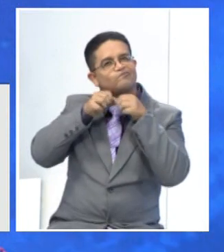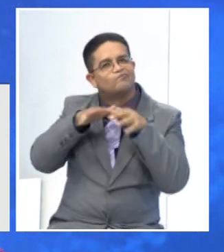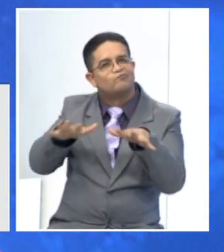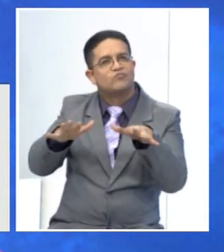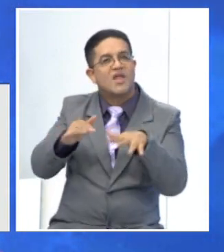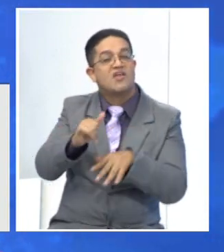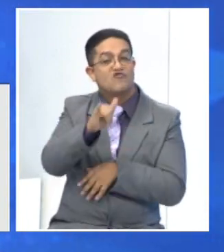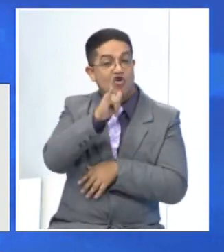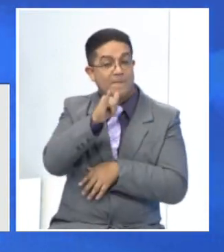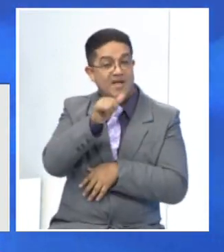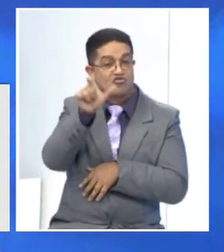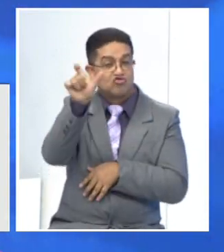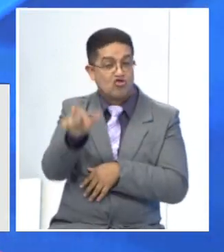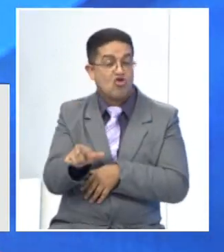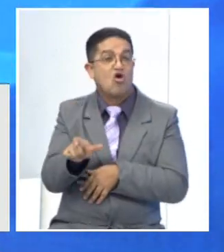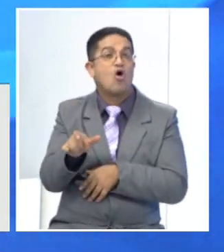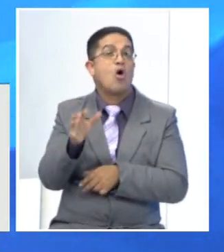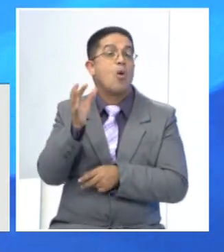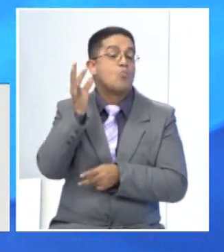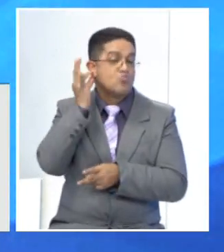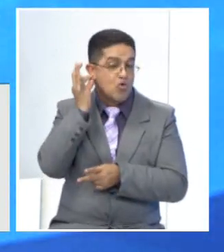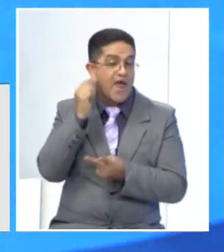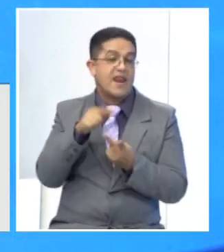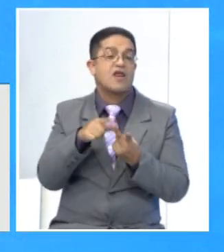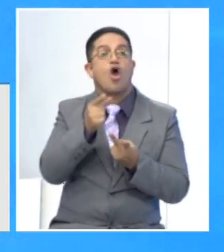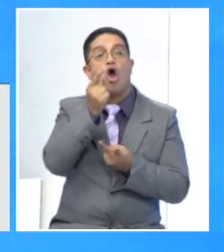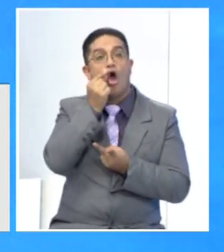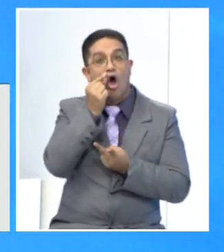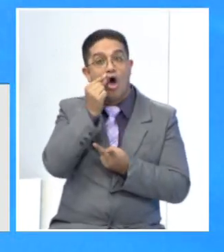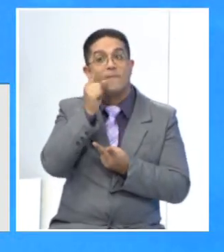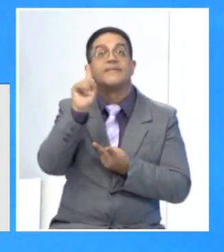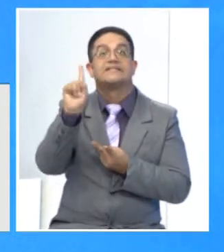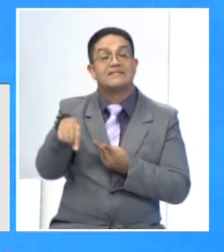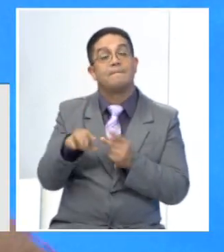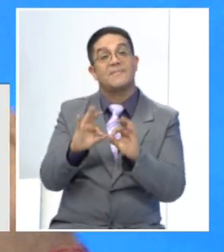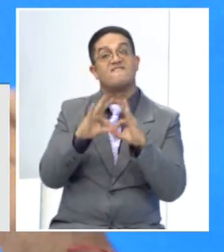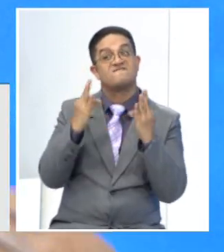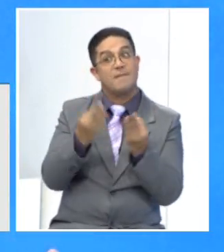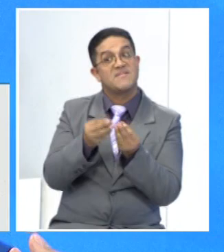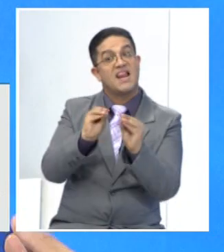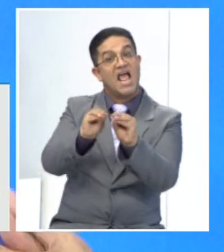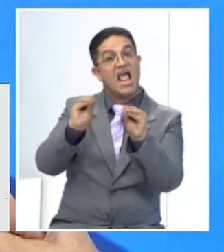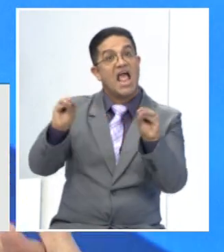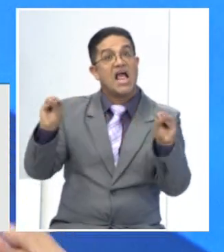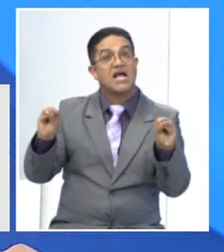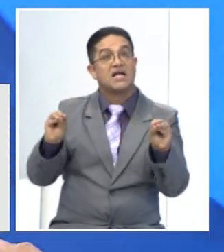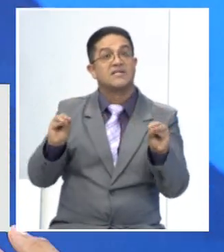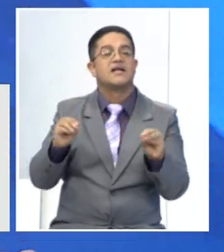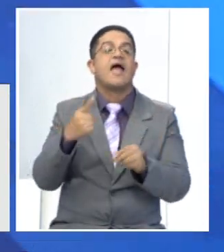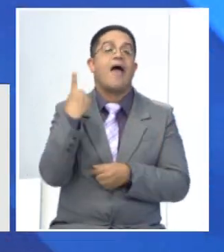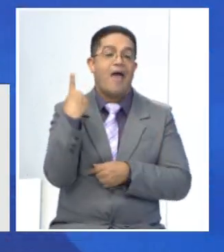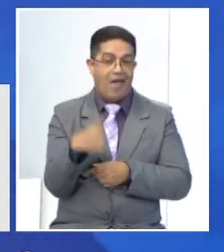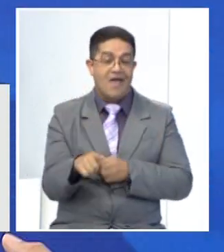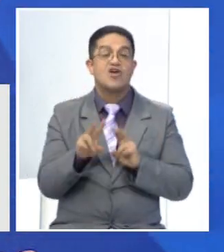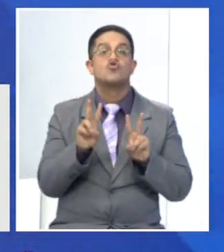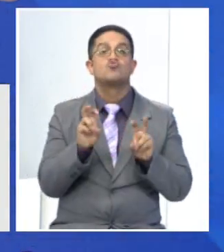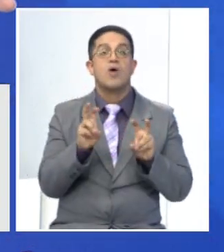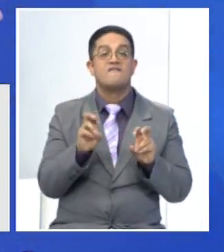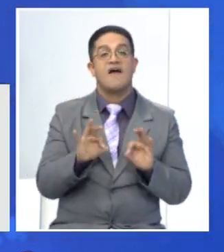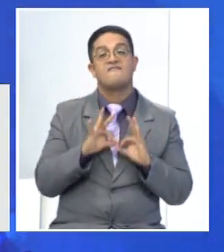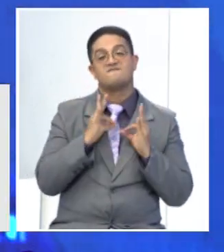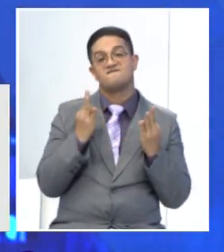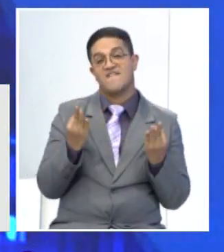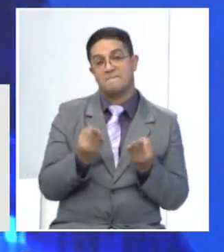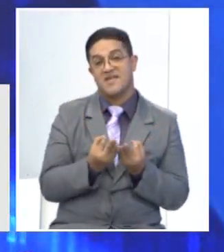información a la paciente, a él, a la pareja y en general a las familias. Recordemos que hay nuevas familias en todo este periodo